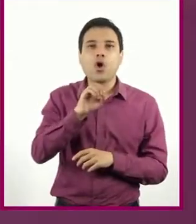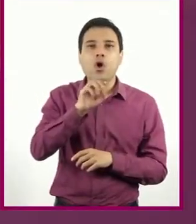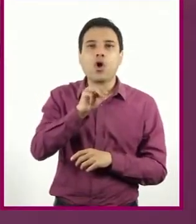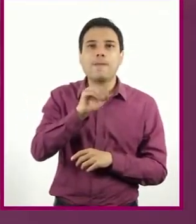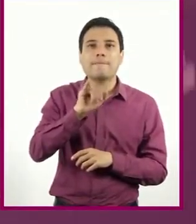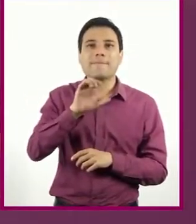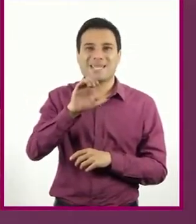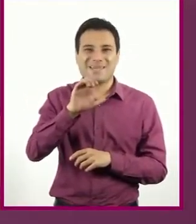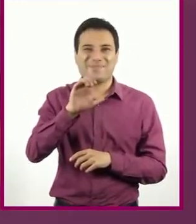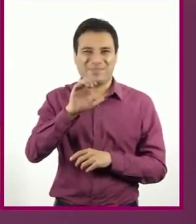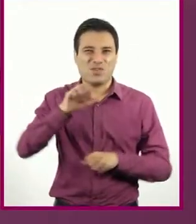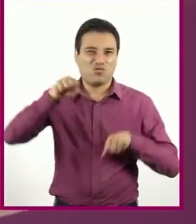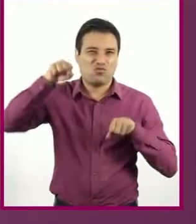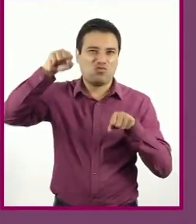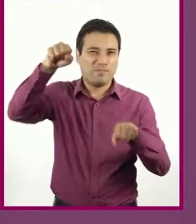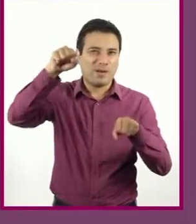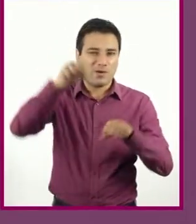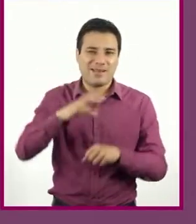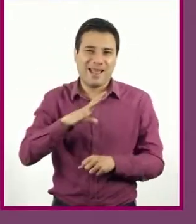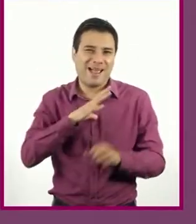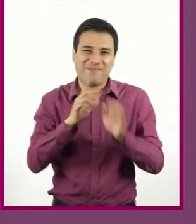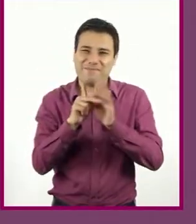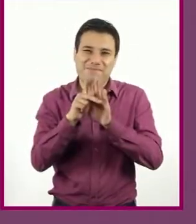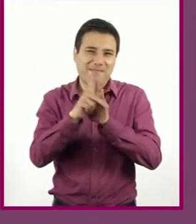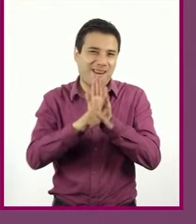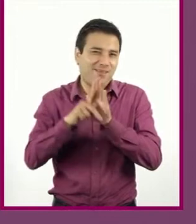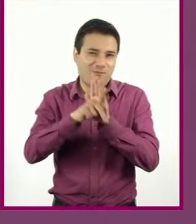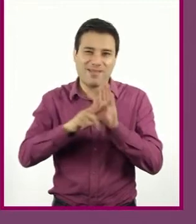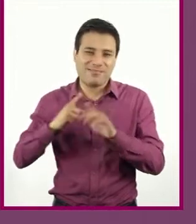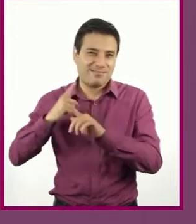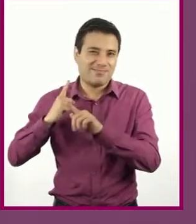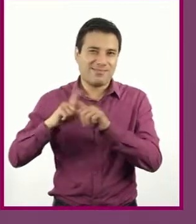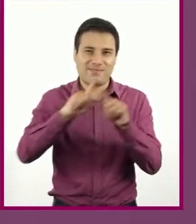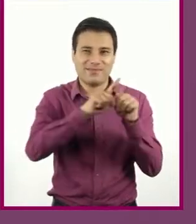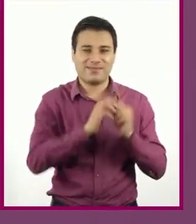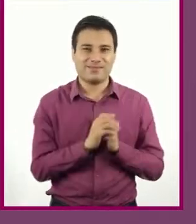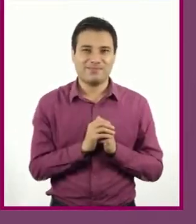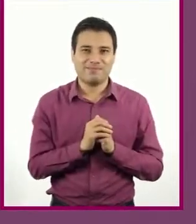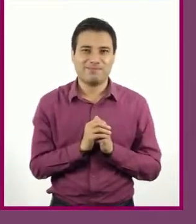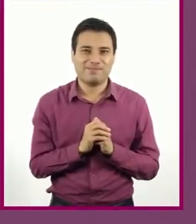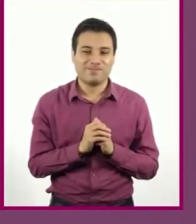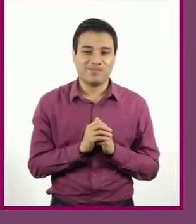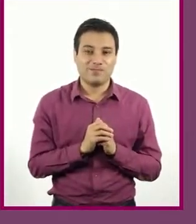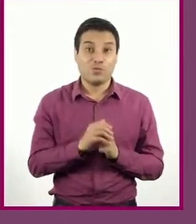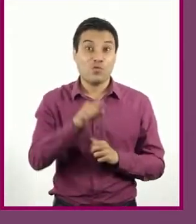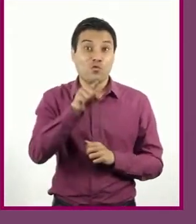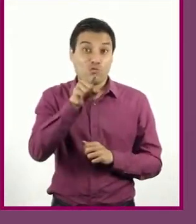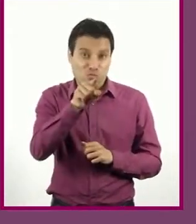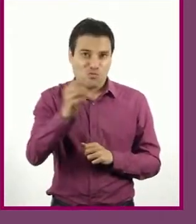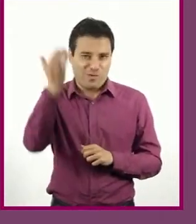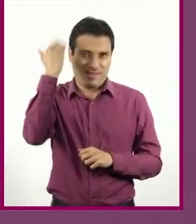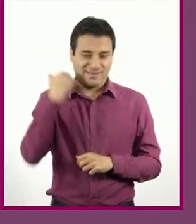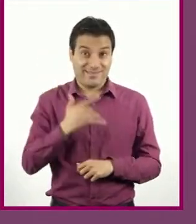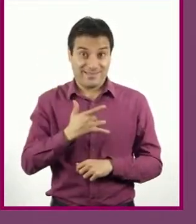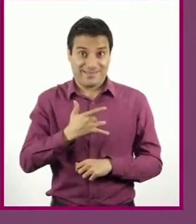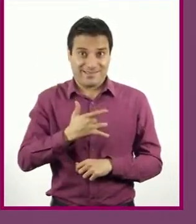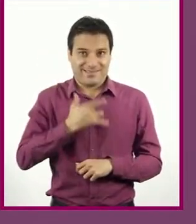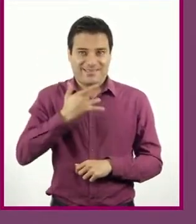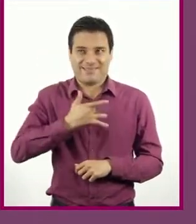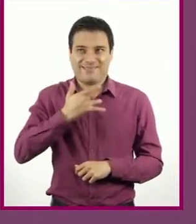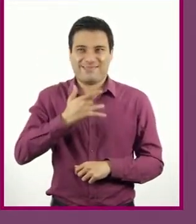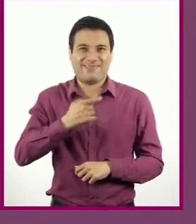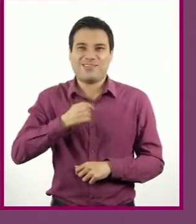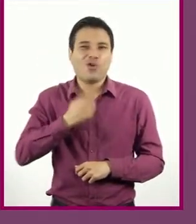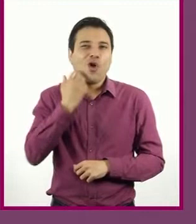los que hay tantas películas. Así es. ¿Quién no se ha sentido alguna vez con un superpoder? Bien, pues